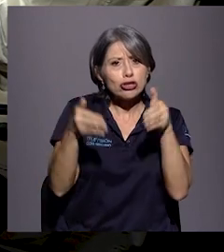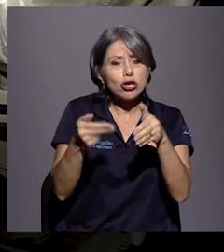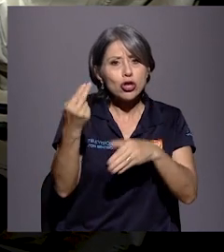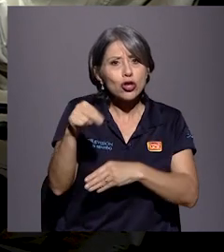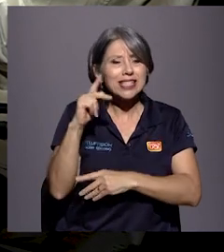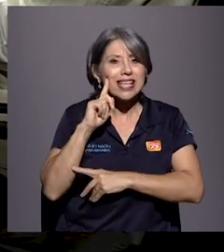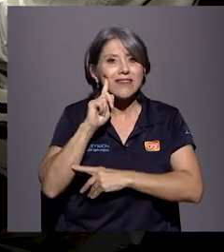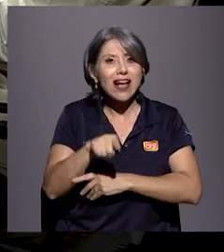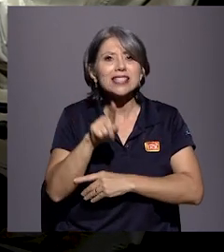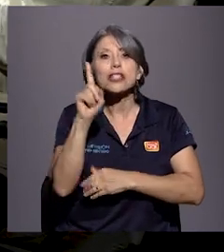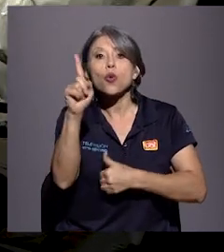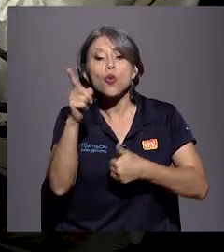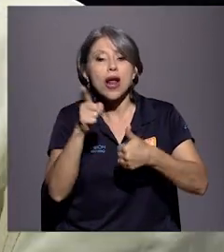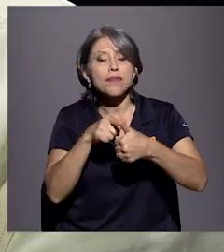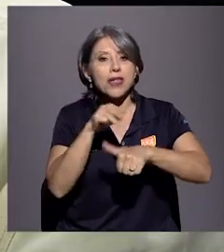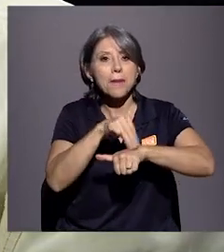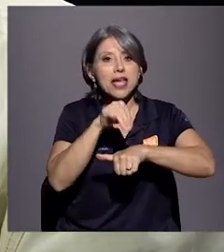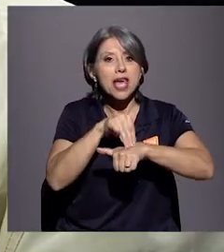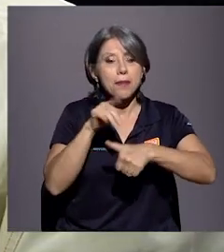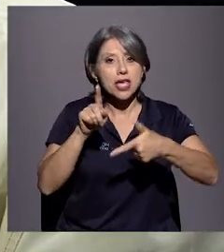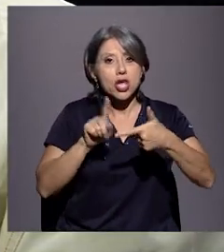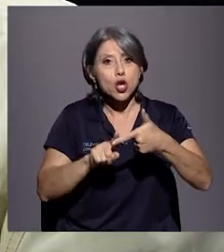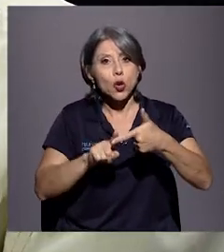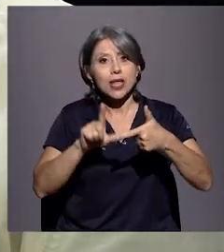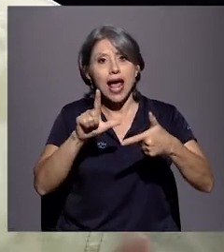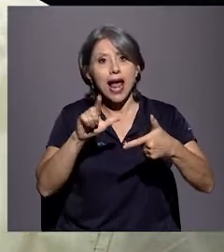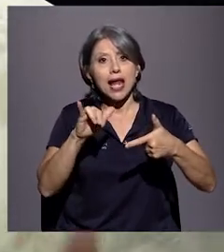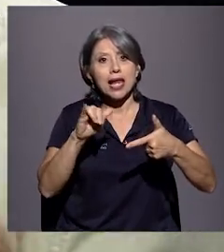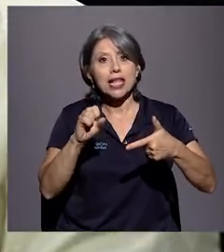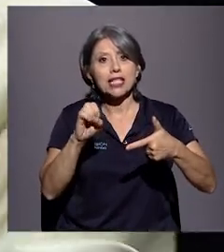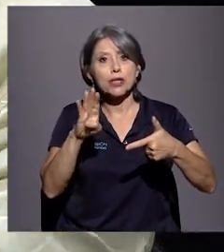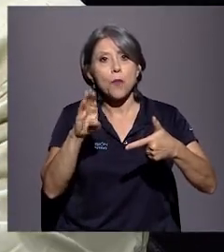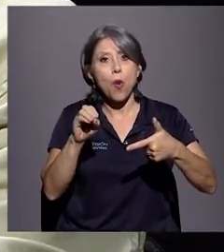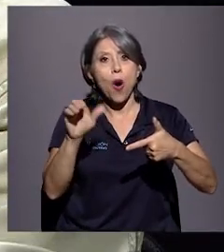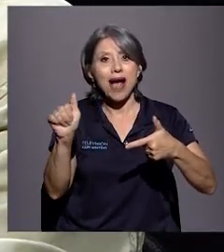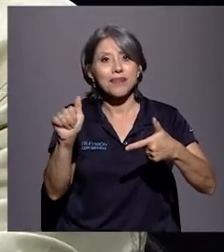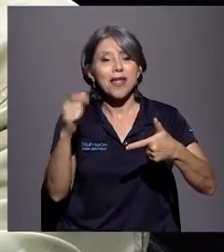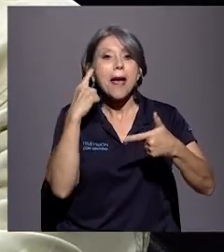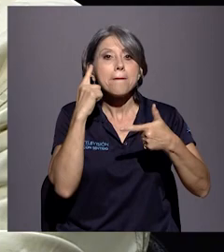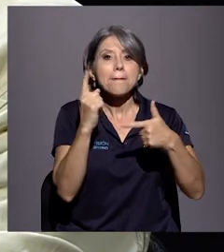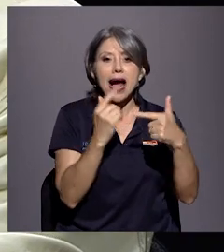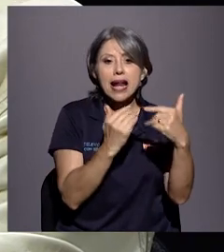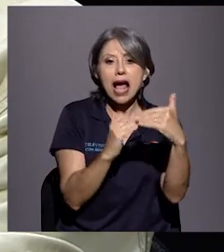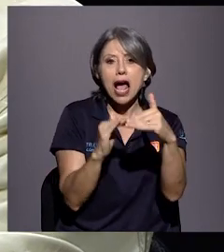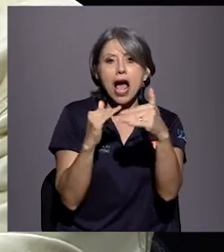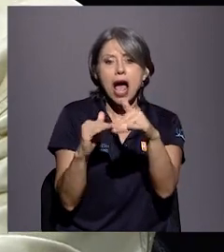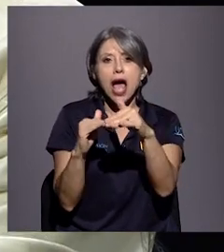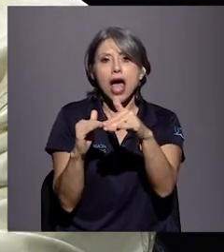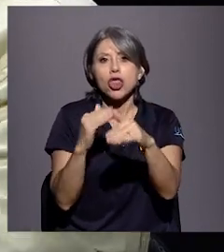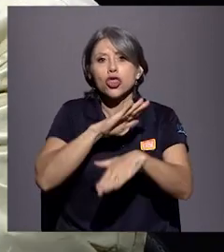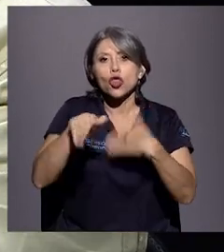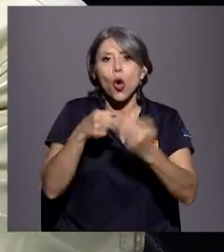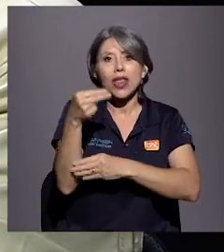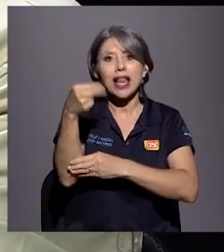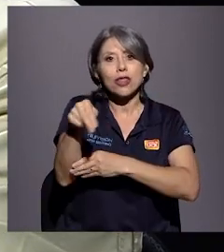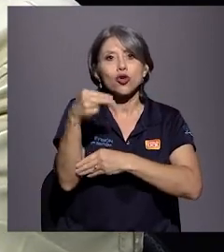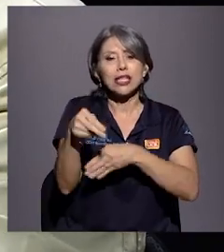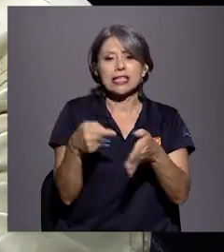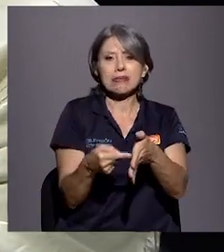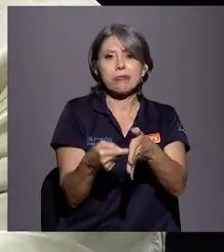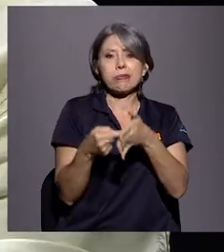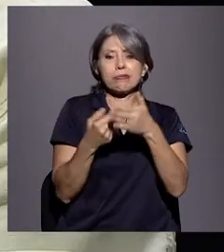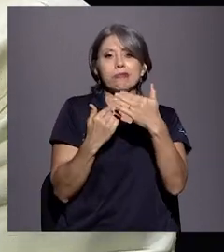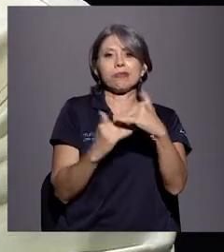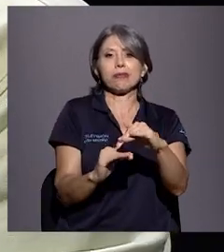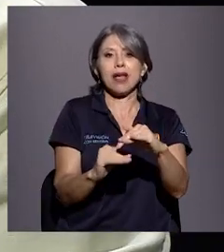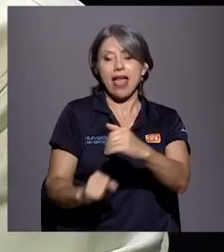una ubicada en Miami y otra en Lisboa, para condicionar todas las noticias en favor de